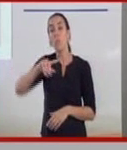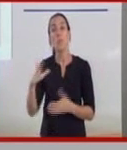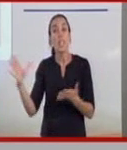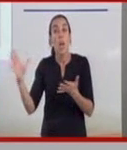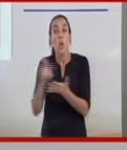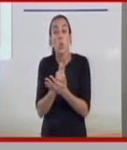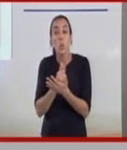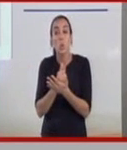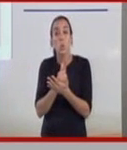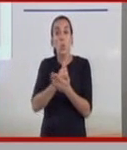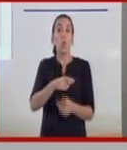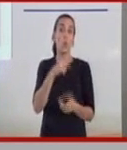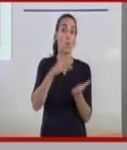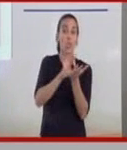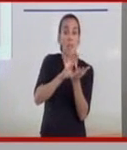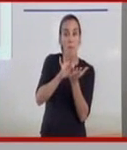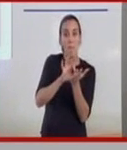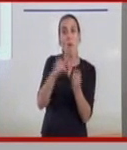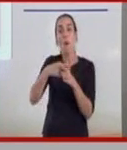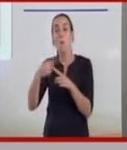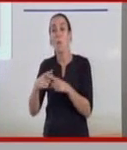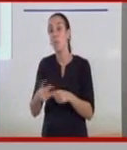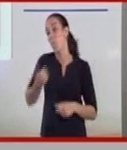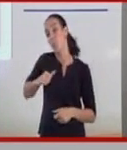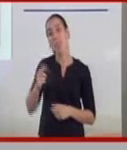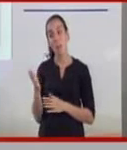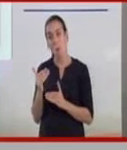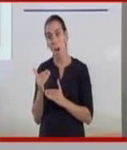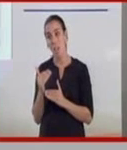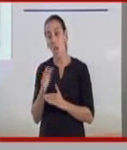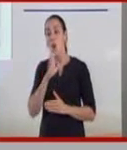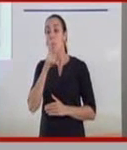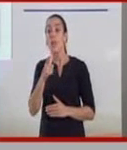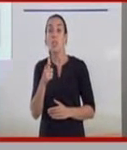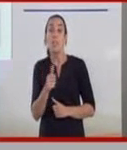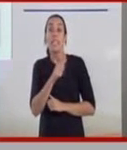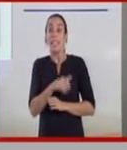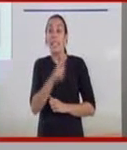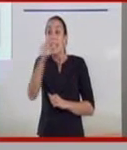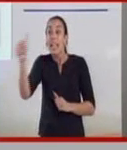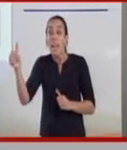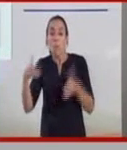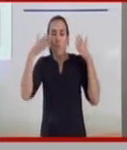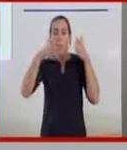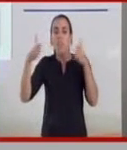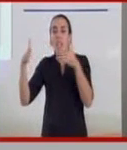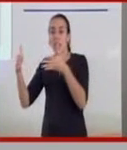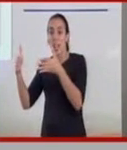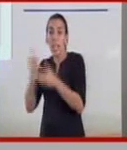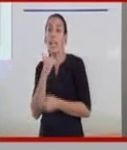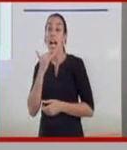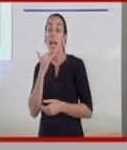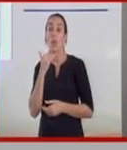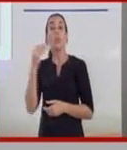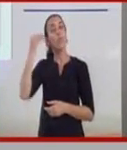servicios, ¿no? Entonces, aquellos en los que nos centremos, tenemos que dedicarnos y tenemos que pensar pues